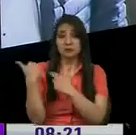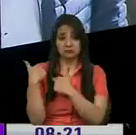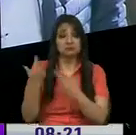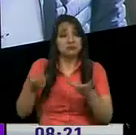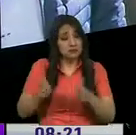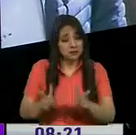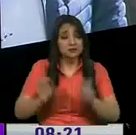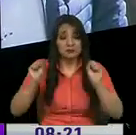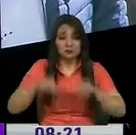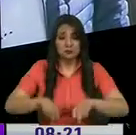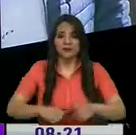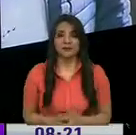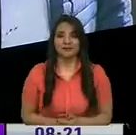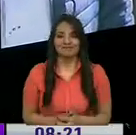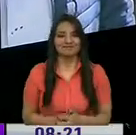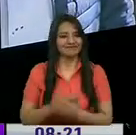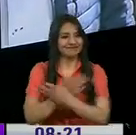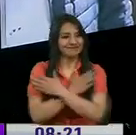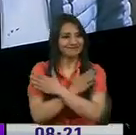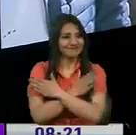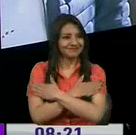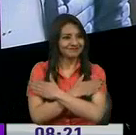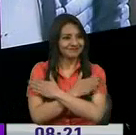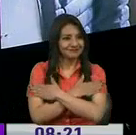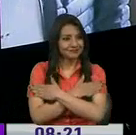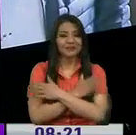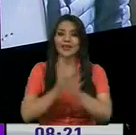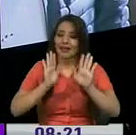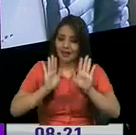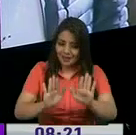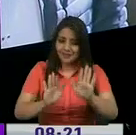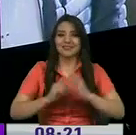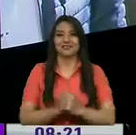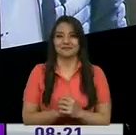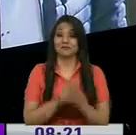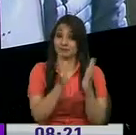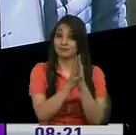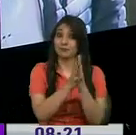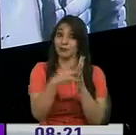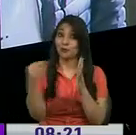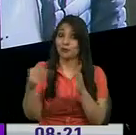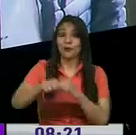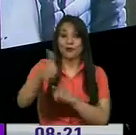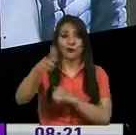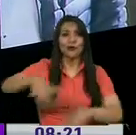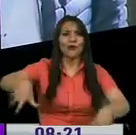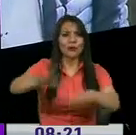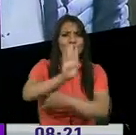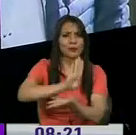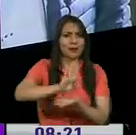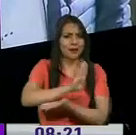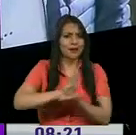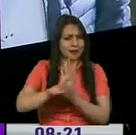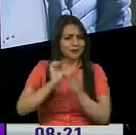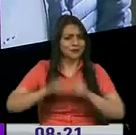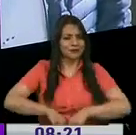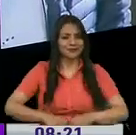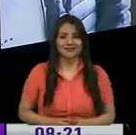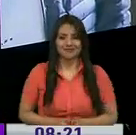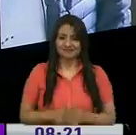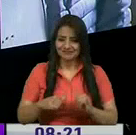Así que mándales, Andreita, ese abrazo. Esa es la manera, y que son ejemplo también para el resto de vecinos de la ciudad. Adelante